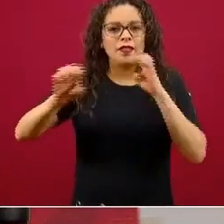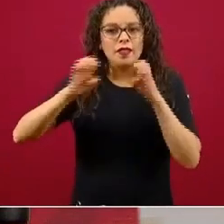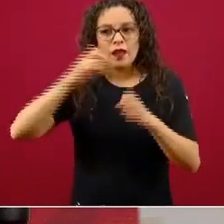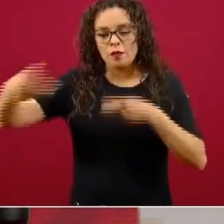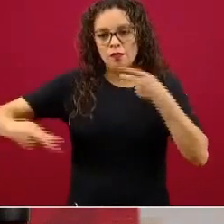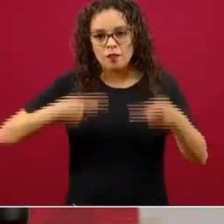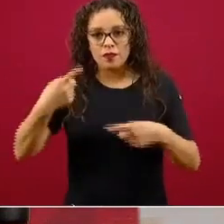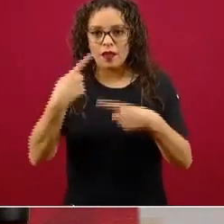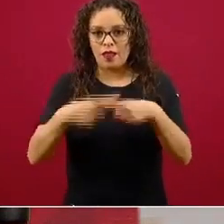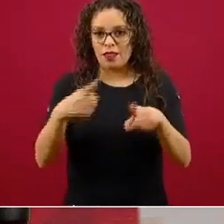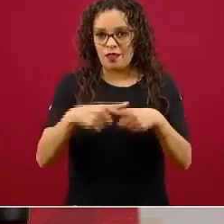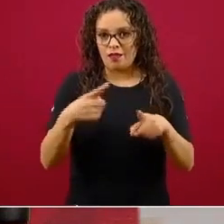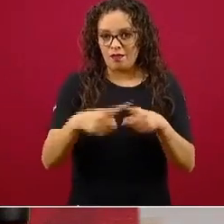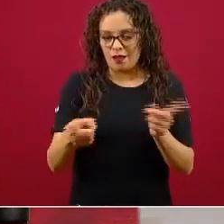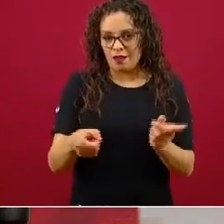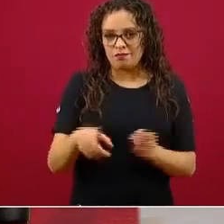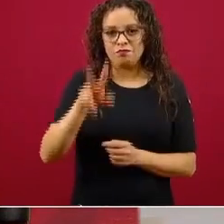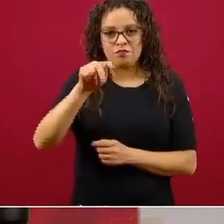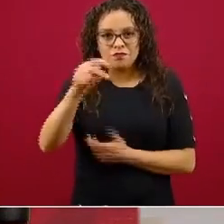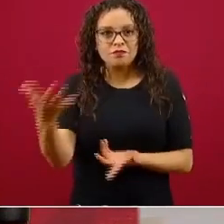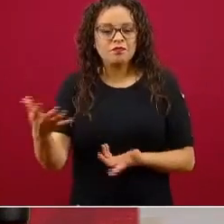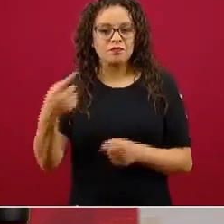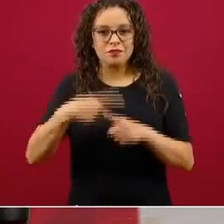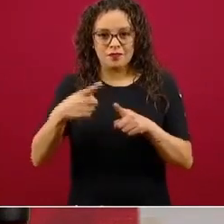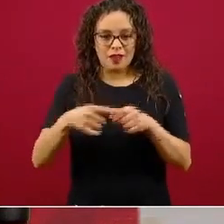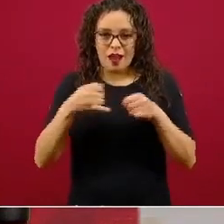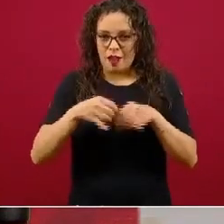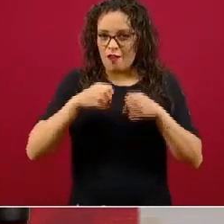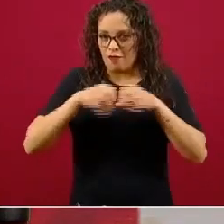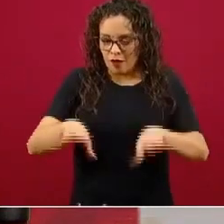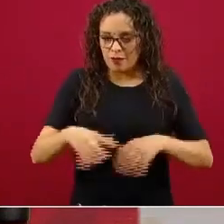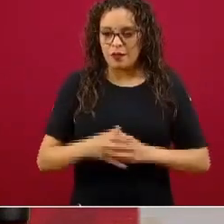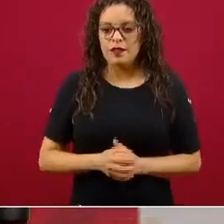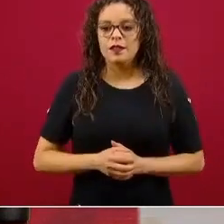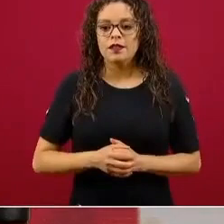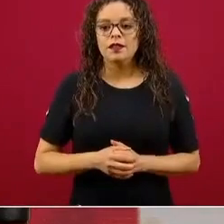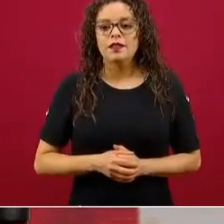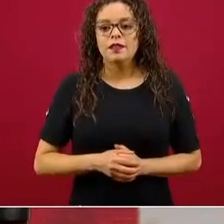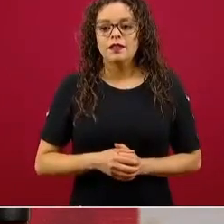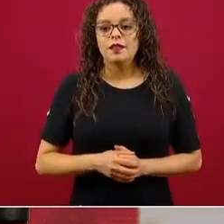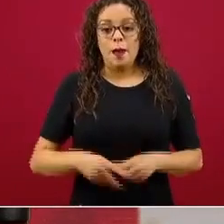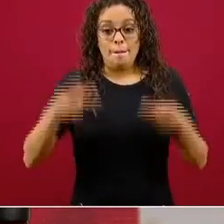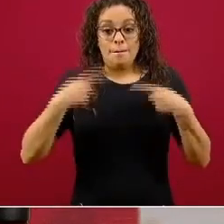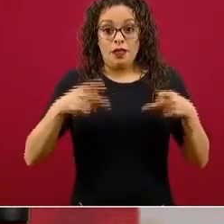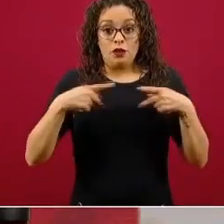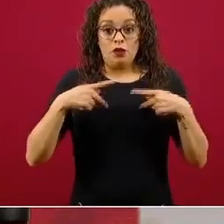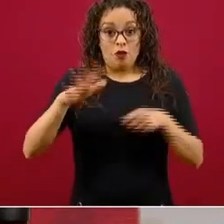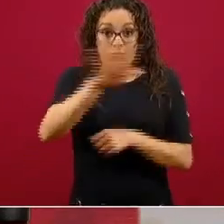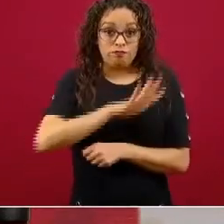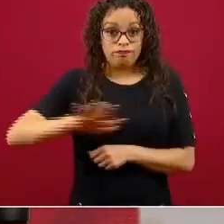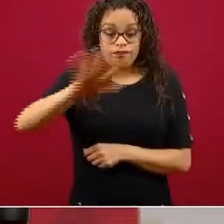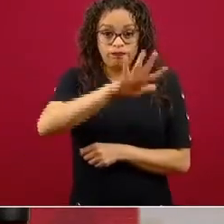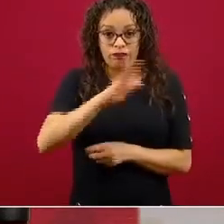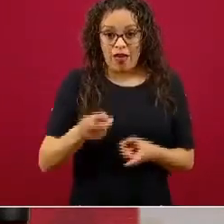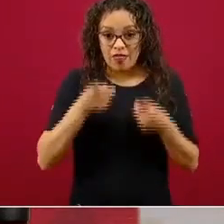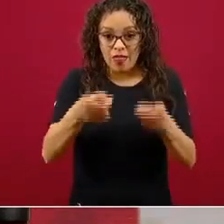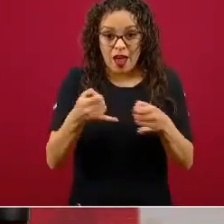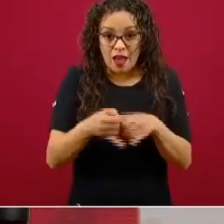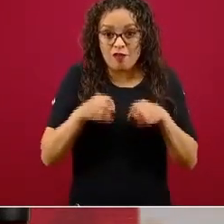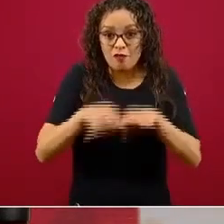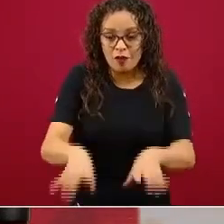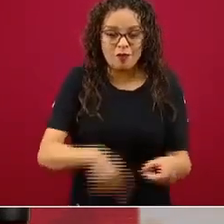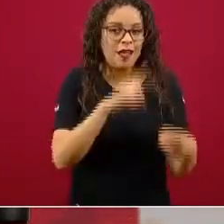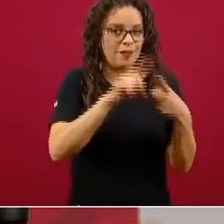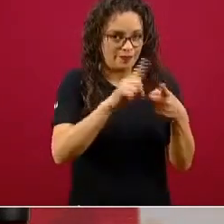medios de información. Y el mensaje que puede recibir la población de manera directa es uno, y el mensaje que